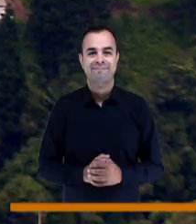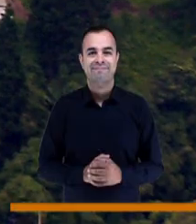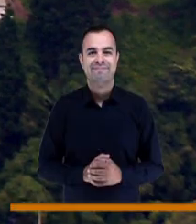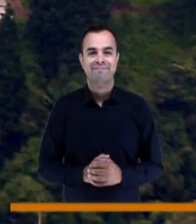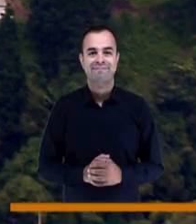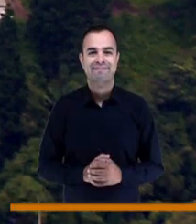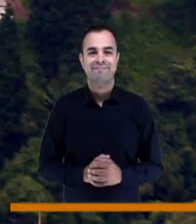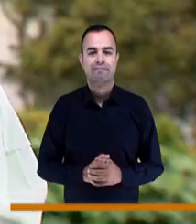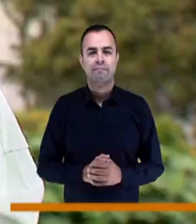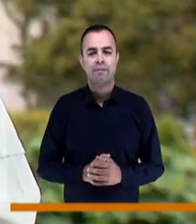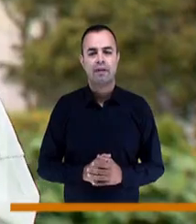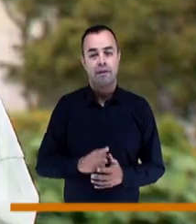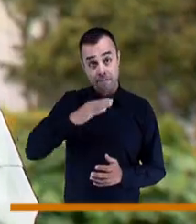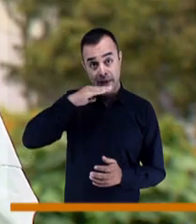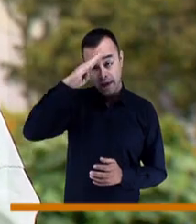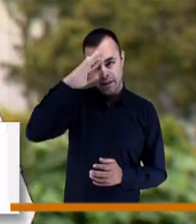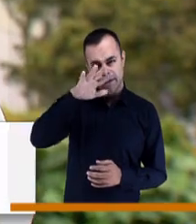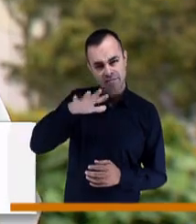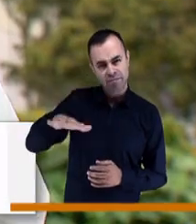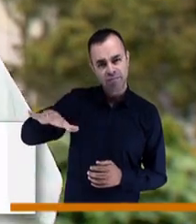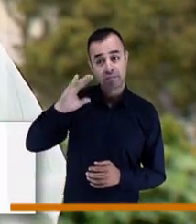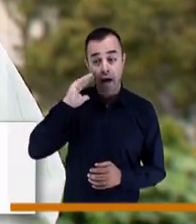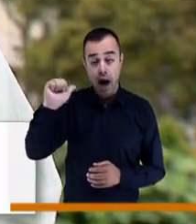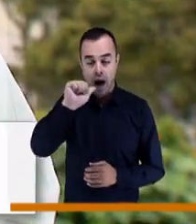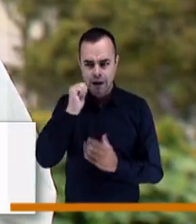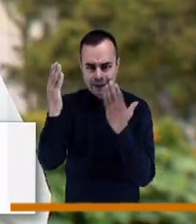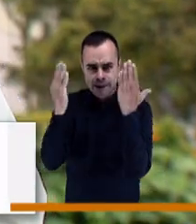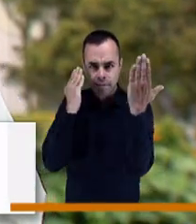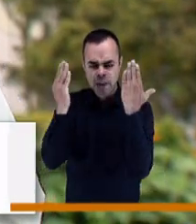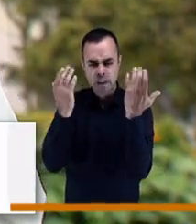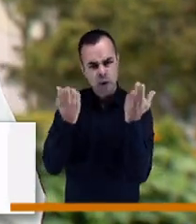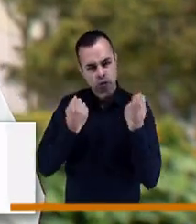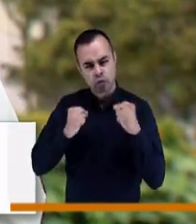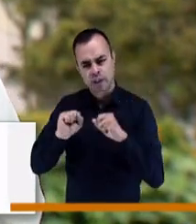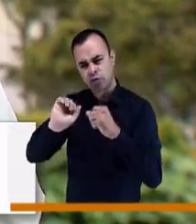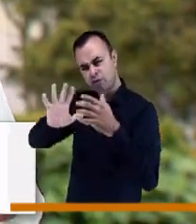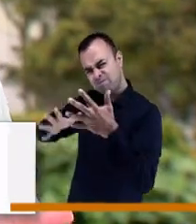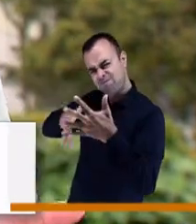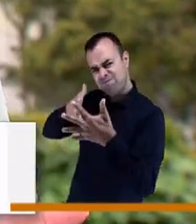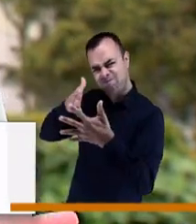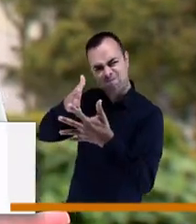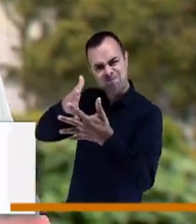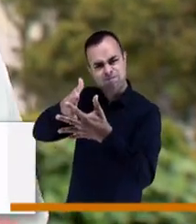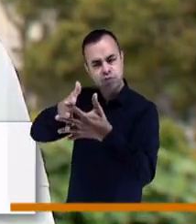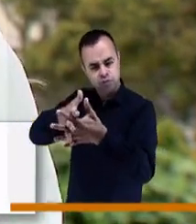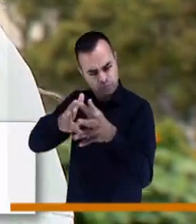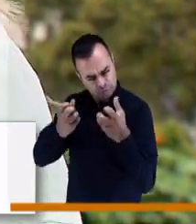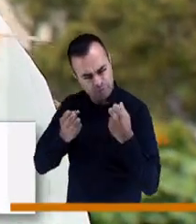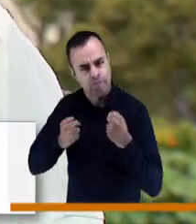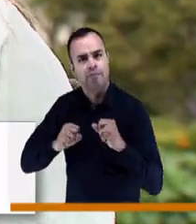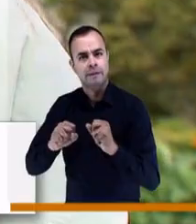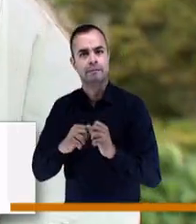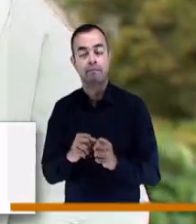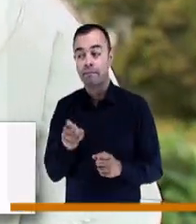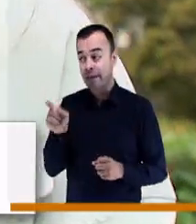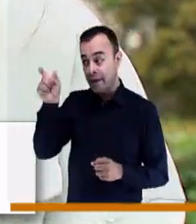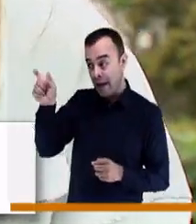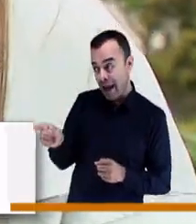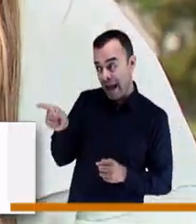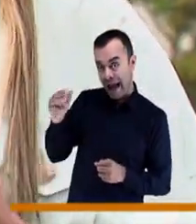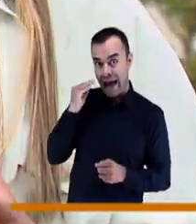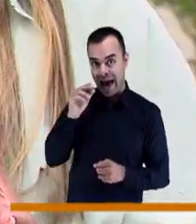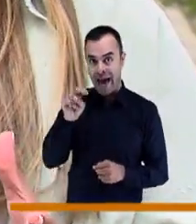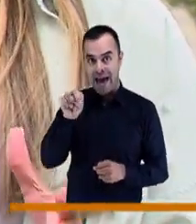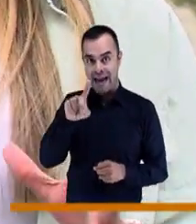la mujer campesina de Medellín siempre se adapta a los retos que cada época le impone estamos con él y